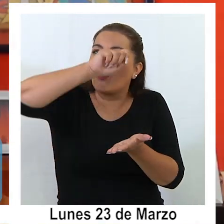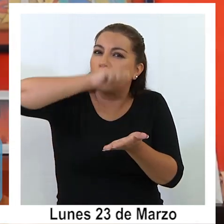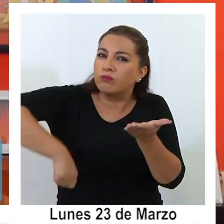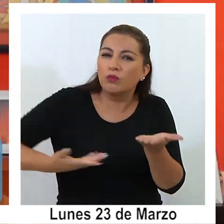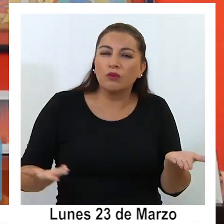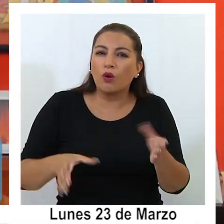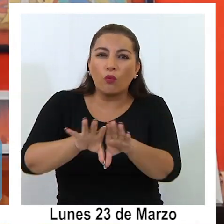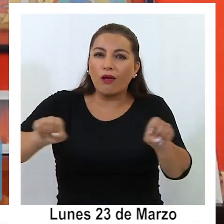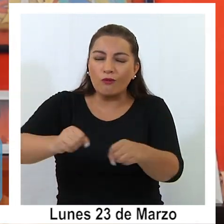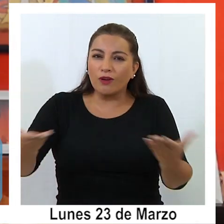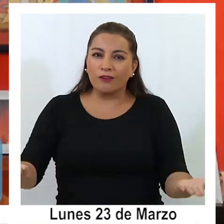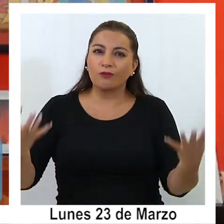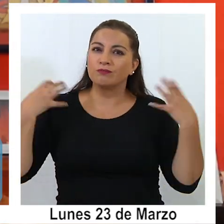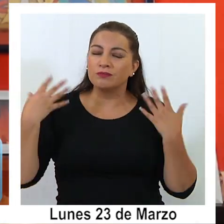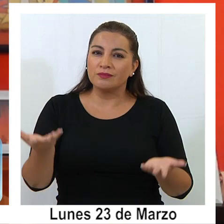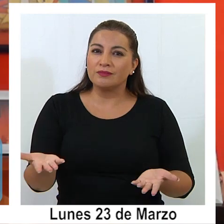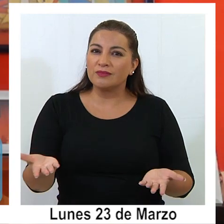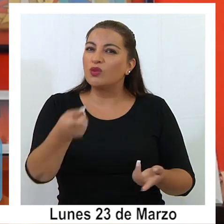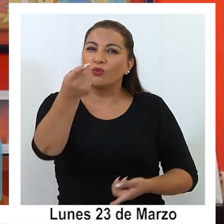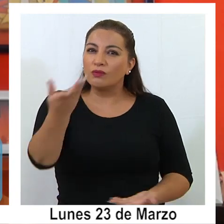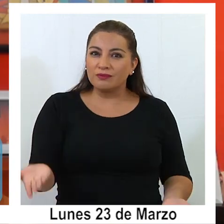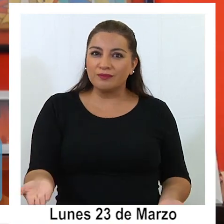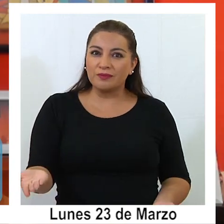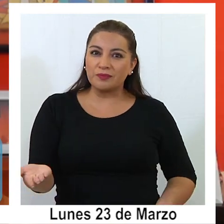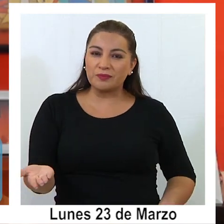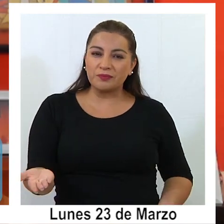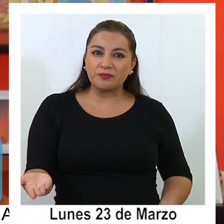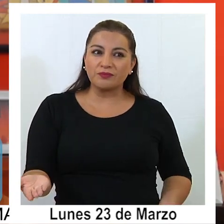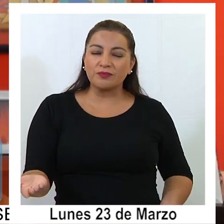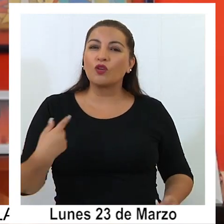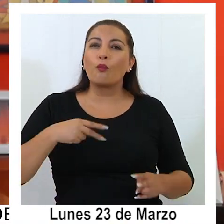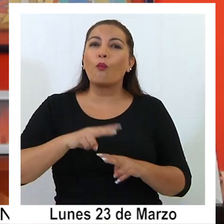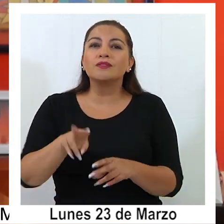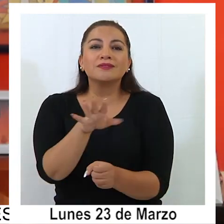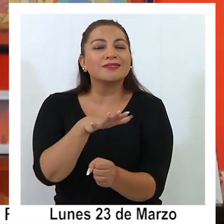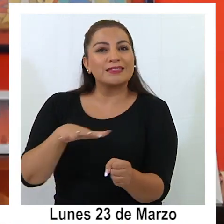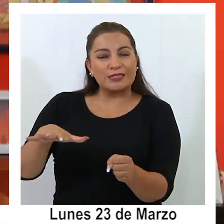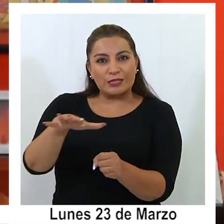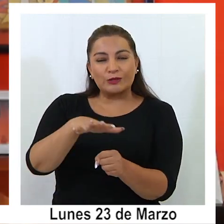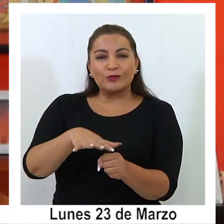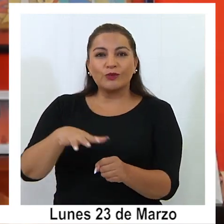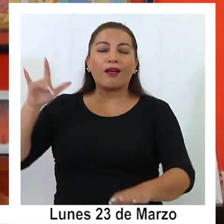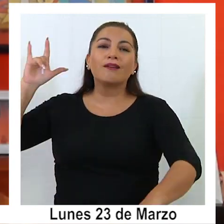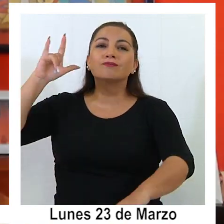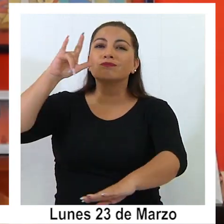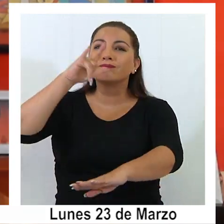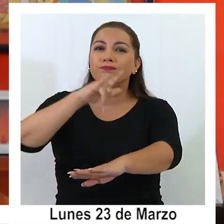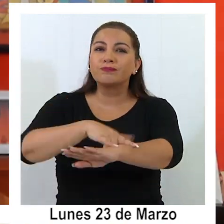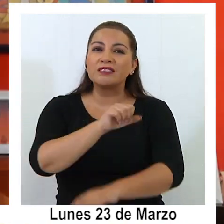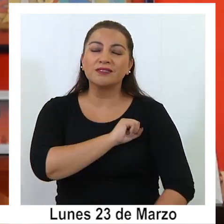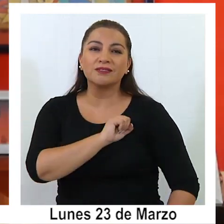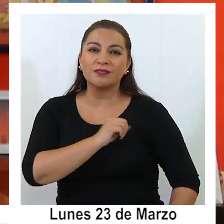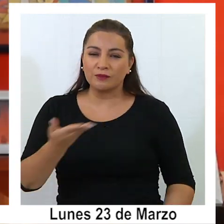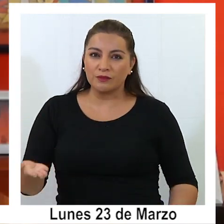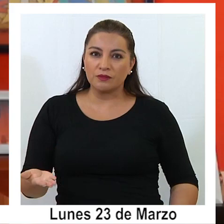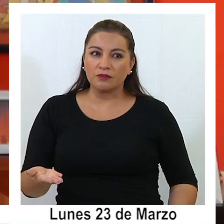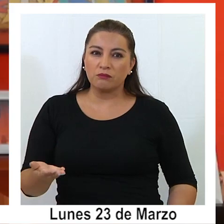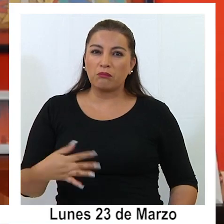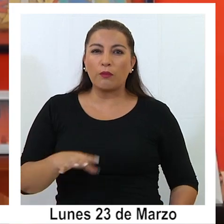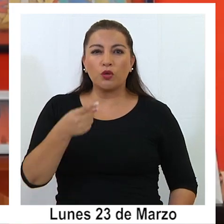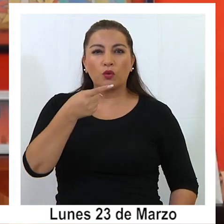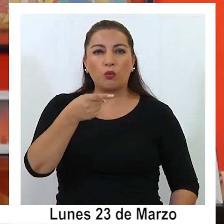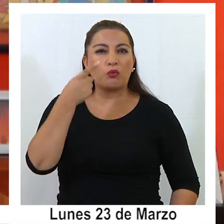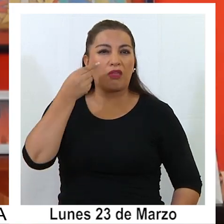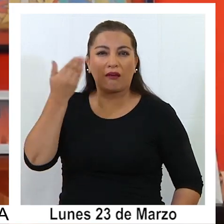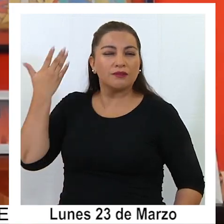algún compromiso? ¿De qué manera, digamos, se abordó esta situación en el aeropuerto de Santiago? Entendemos hace apenas